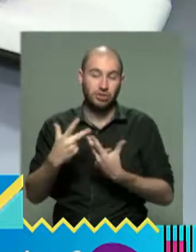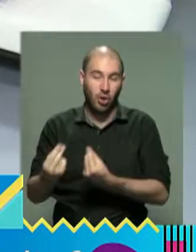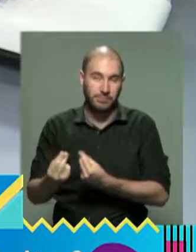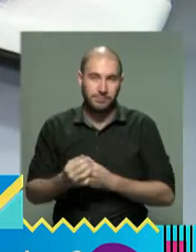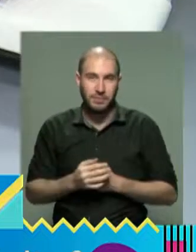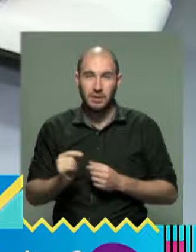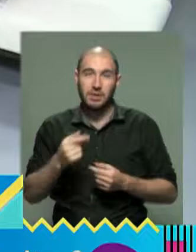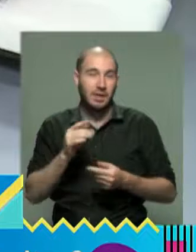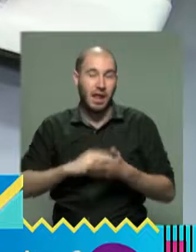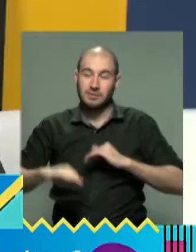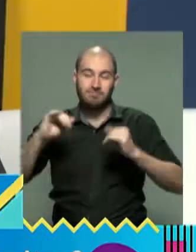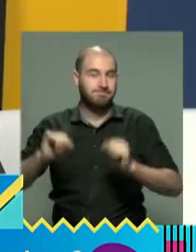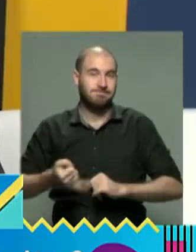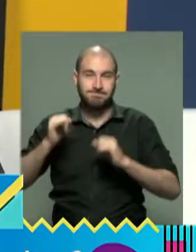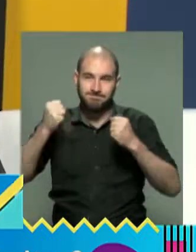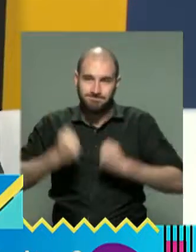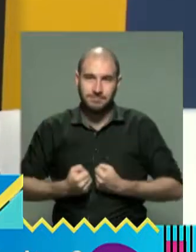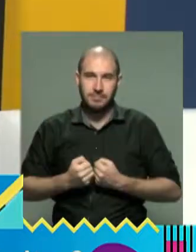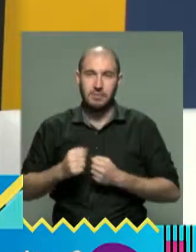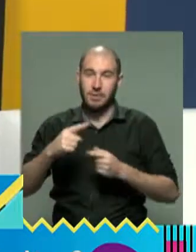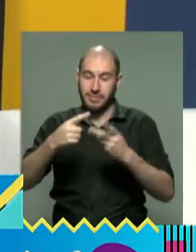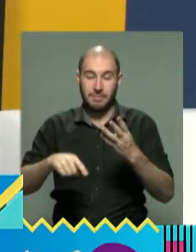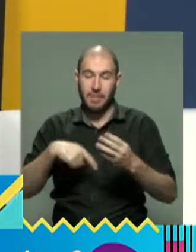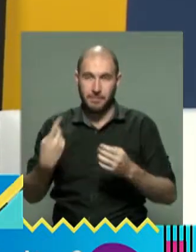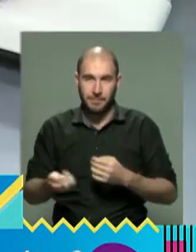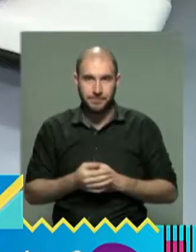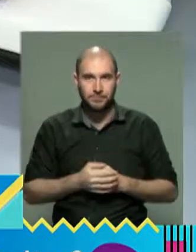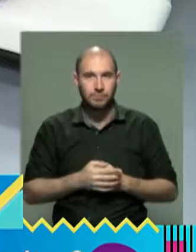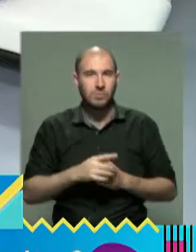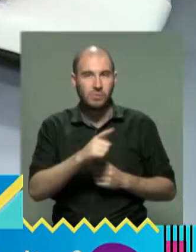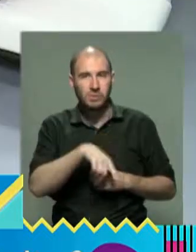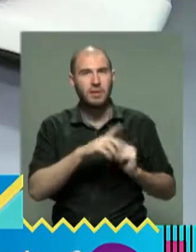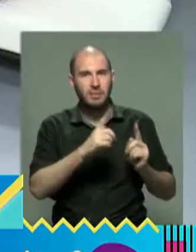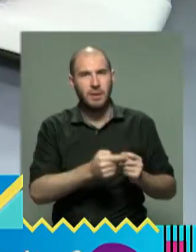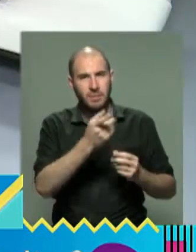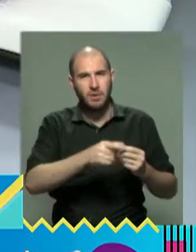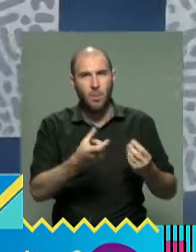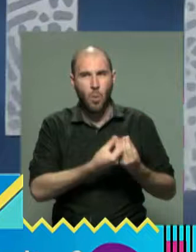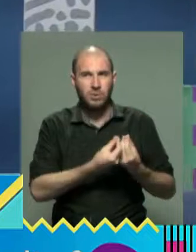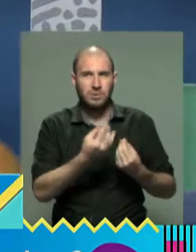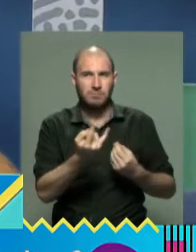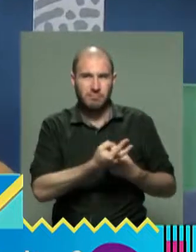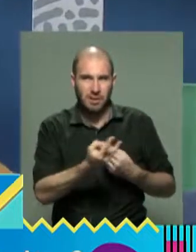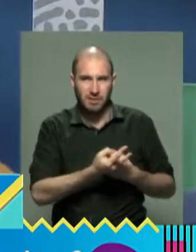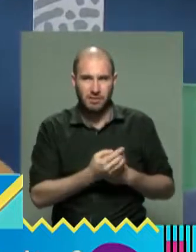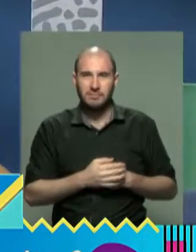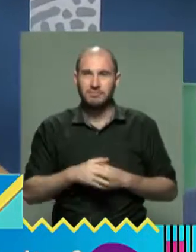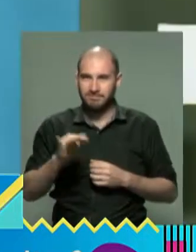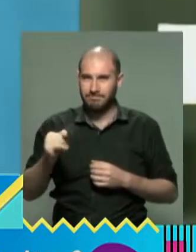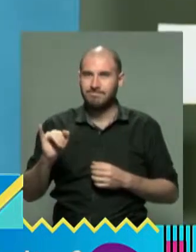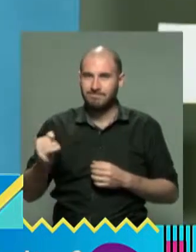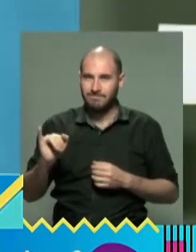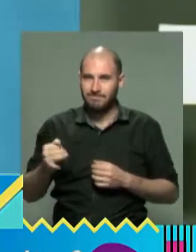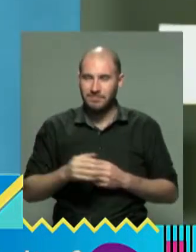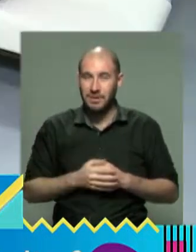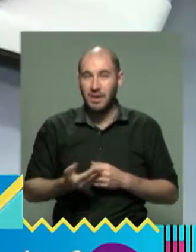sí, y lo seguro. quieren hacer. Entonces, bueno, llegan todas estas cuestiones, llegan Pero a ustedes también le pasa que hay mucha gente que miente. casi constantemente. Claro, El